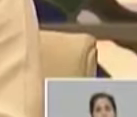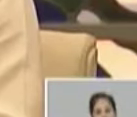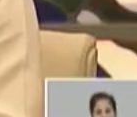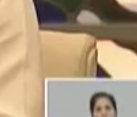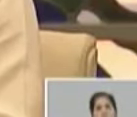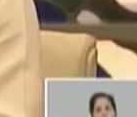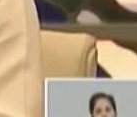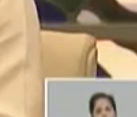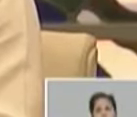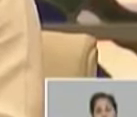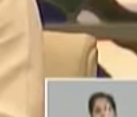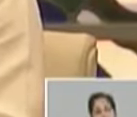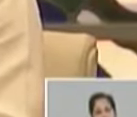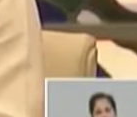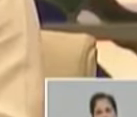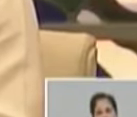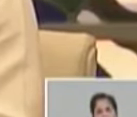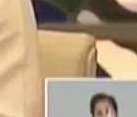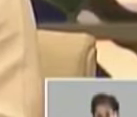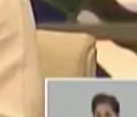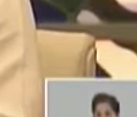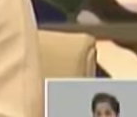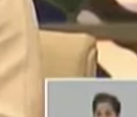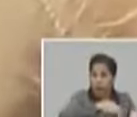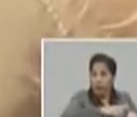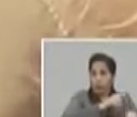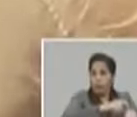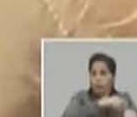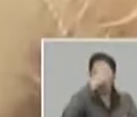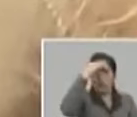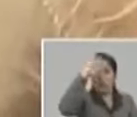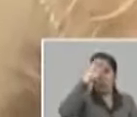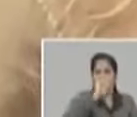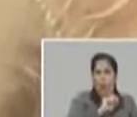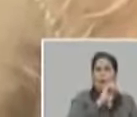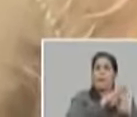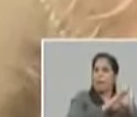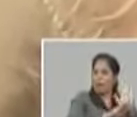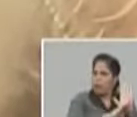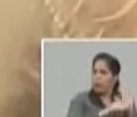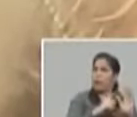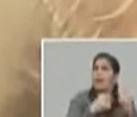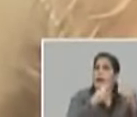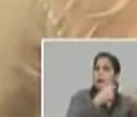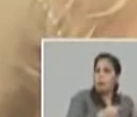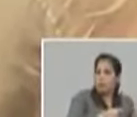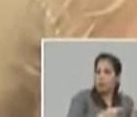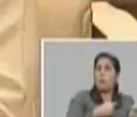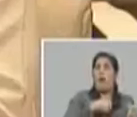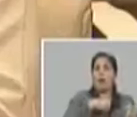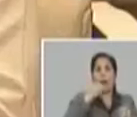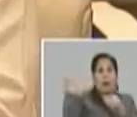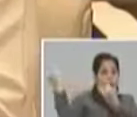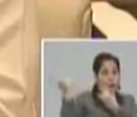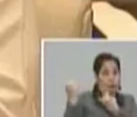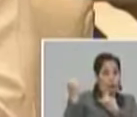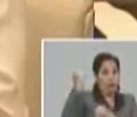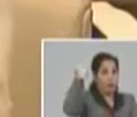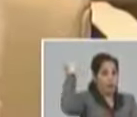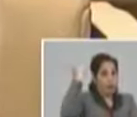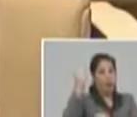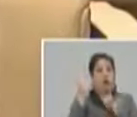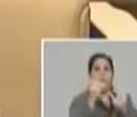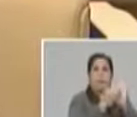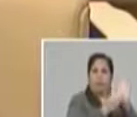viajeros procedentes de esos países. Esa es la etapa en la que estamos actualmente. Y las medidas que hemos implementado están en correspondencia con esta etapa. Y